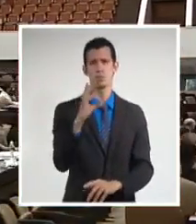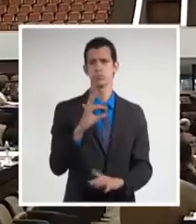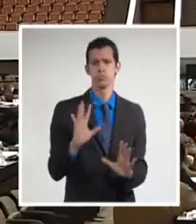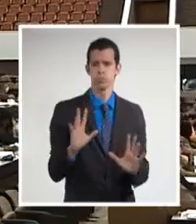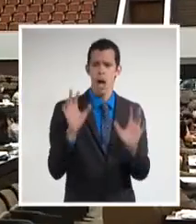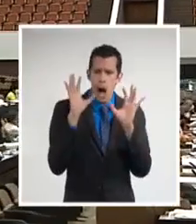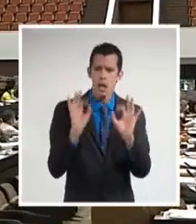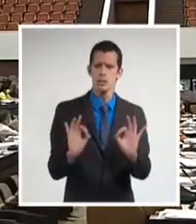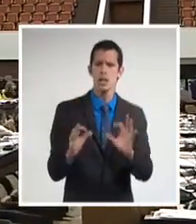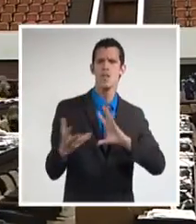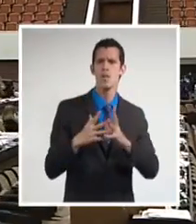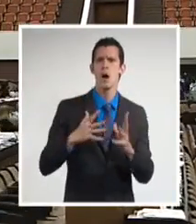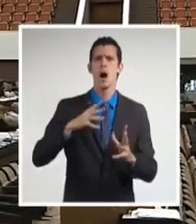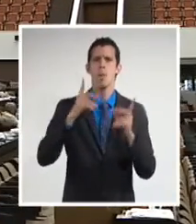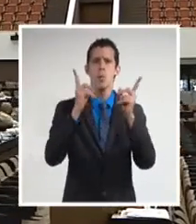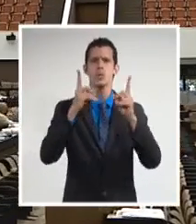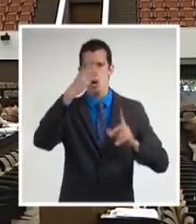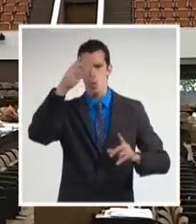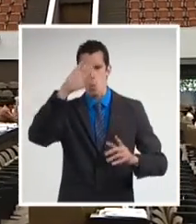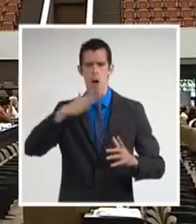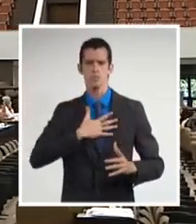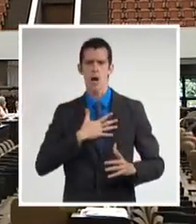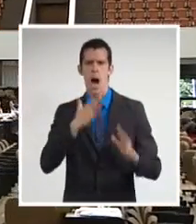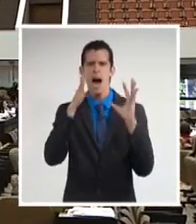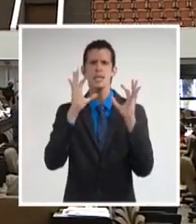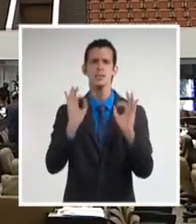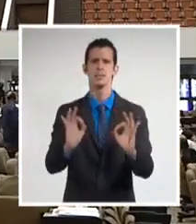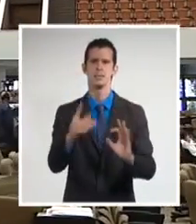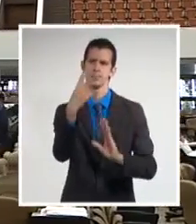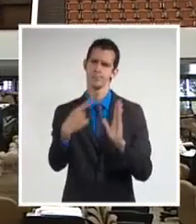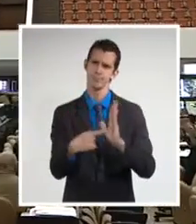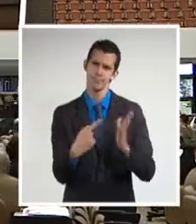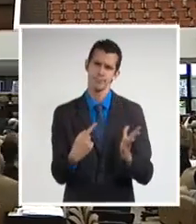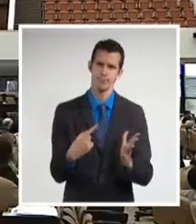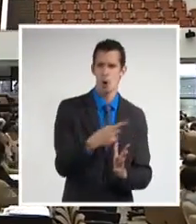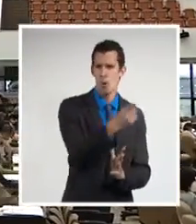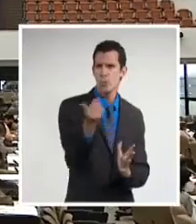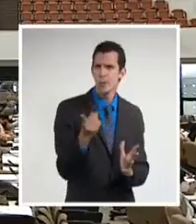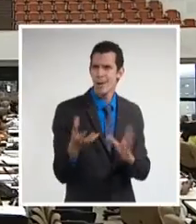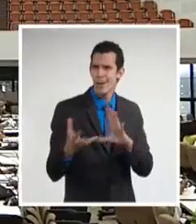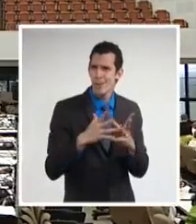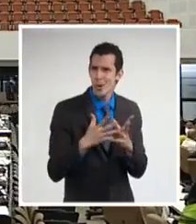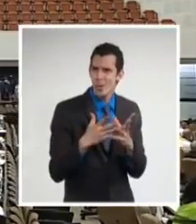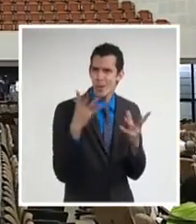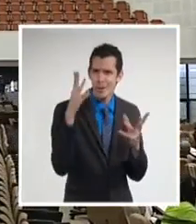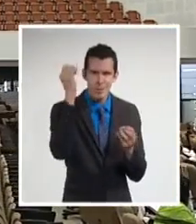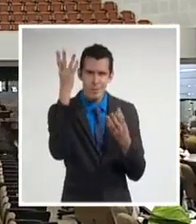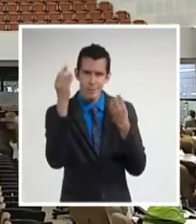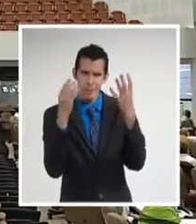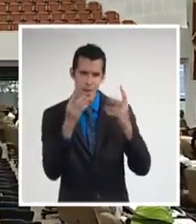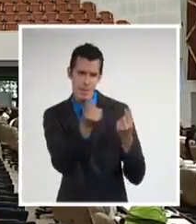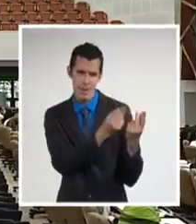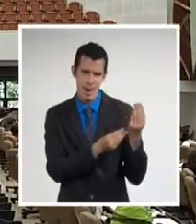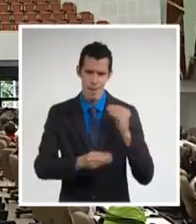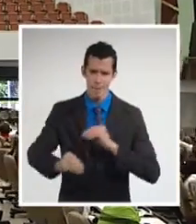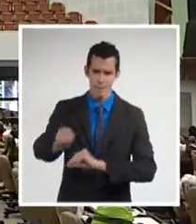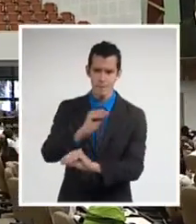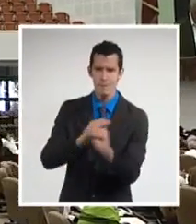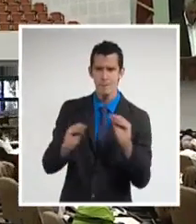campañas políticas a través de organizaciones que les permiten limpiar la ruta de sus transacciones. En cualquier